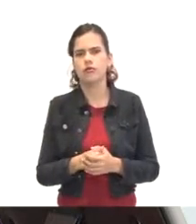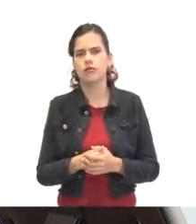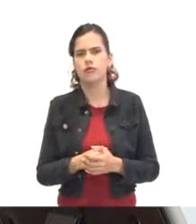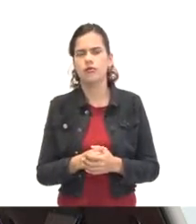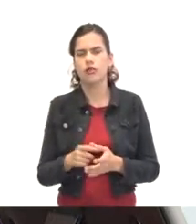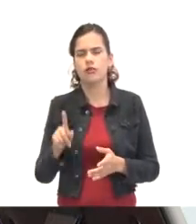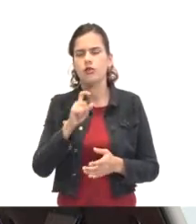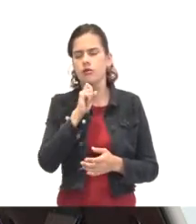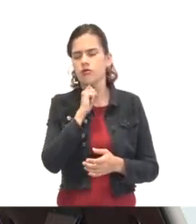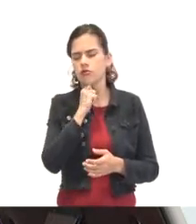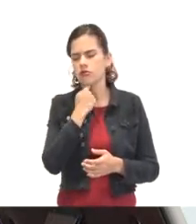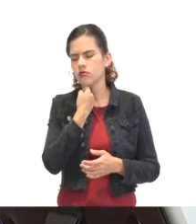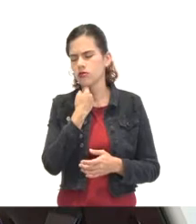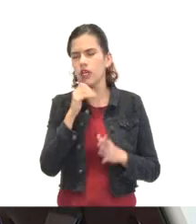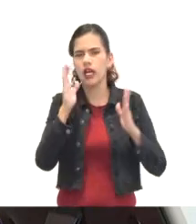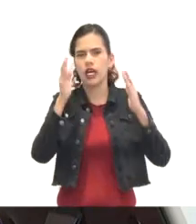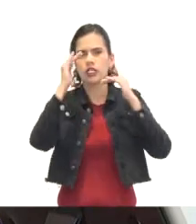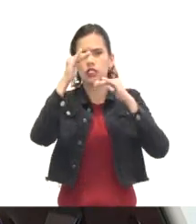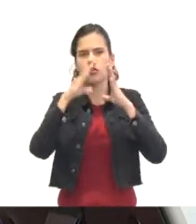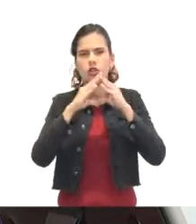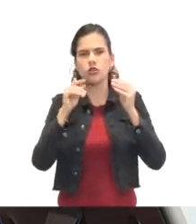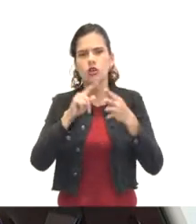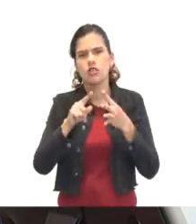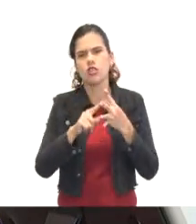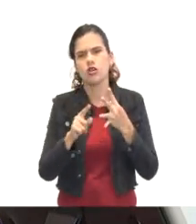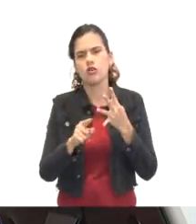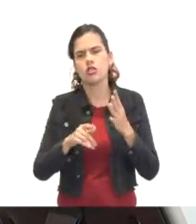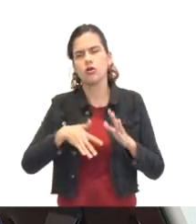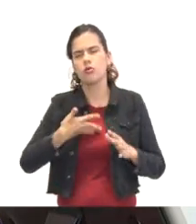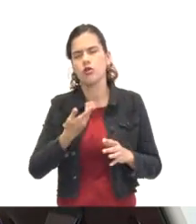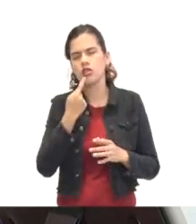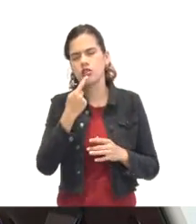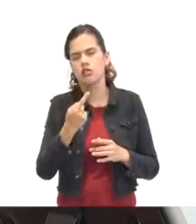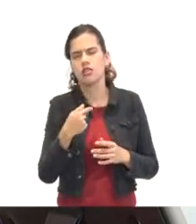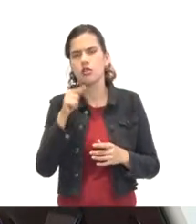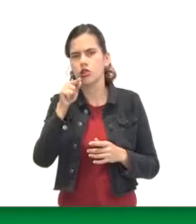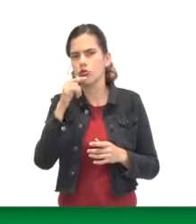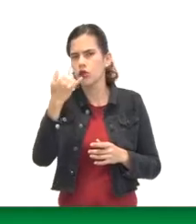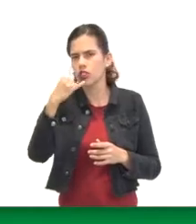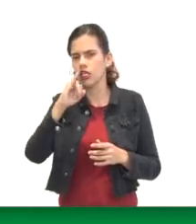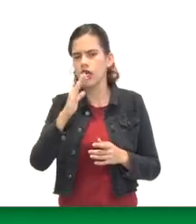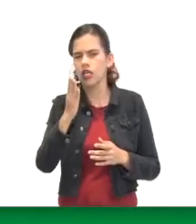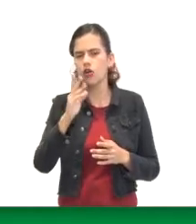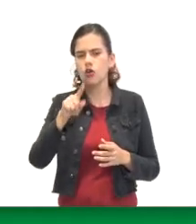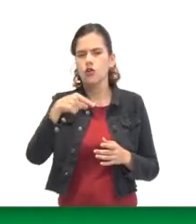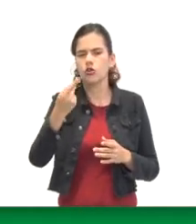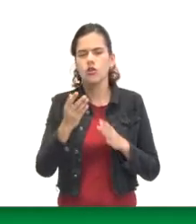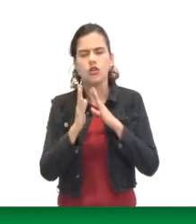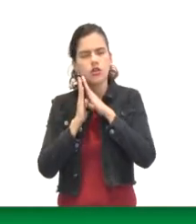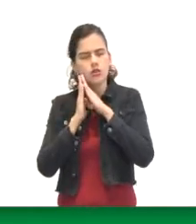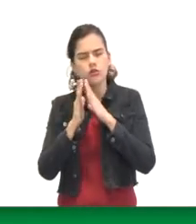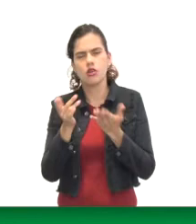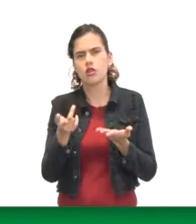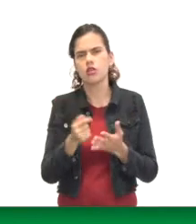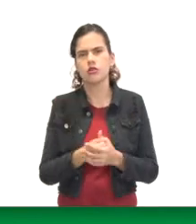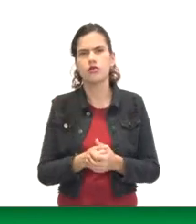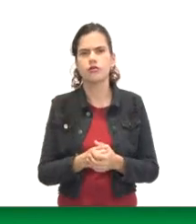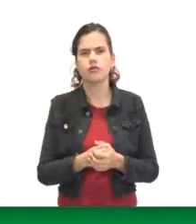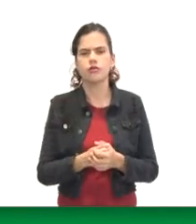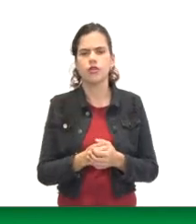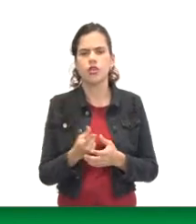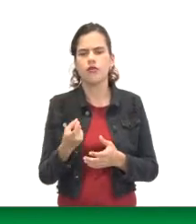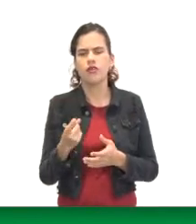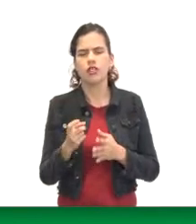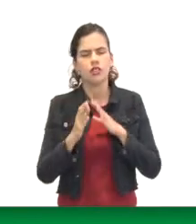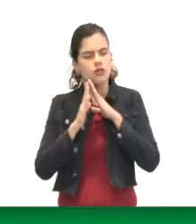manera silenciosa, atentos a todas esas señales que podrían indicarnos que eso puede estar por allí. Lo otro es el sueño inadecuado o